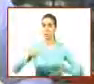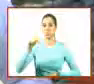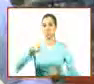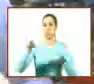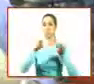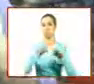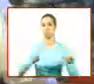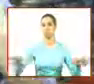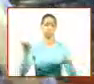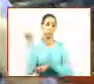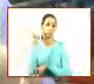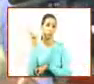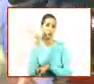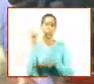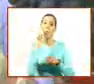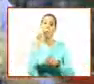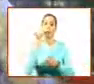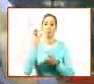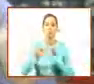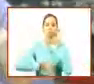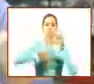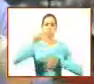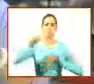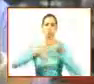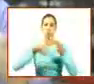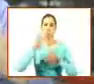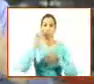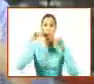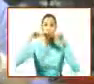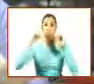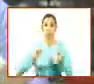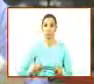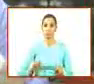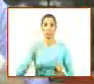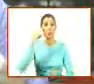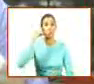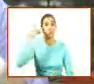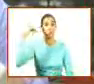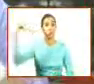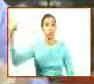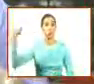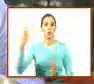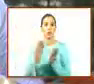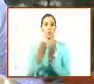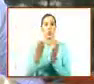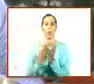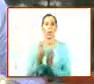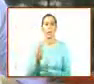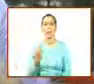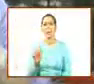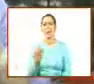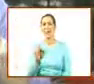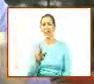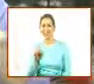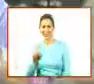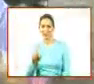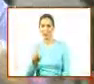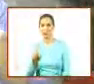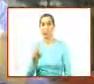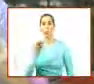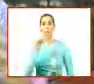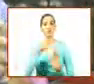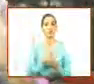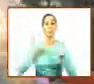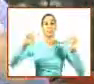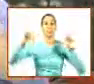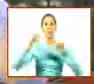los cuales escucharon esta disertación de este especialista, de este filósofo de la escuela marxista, que divagó un poco sobre el tema